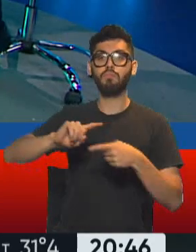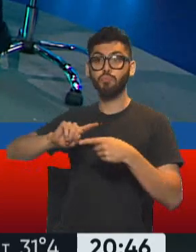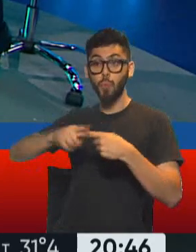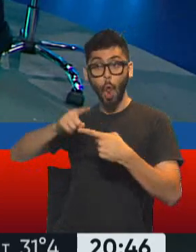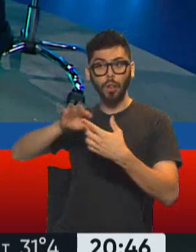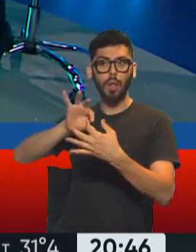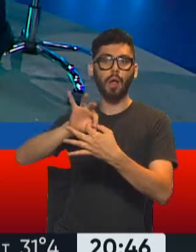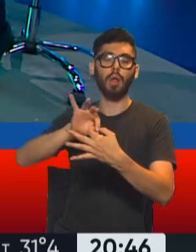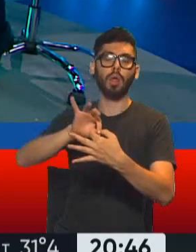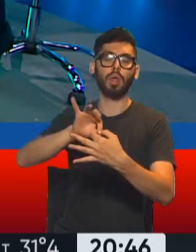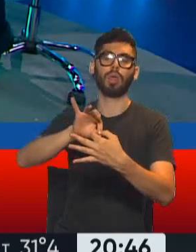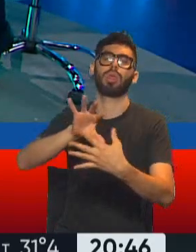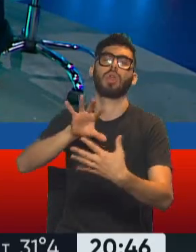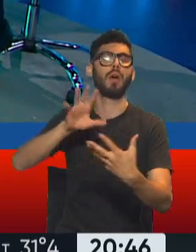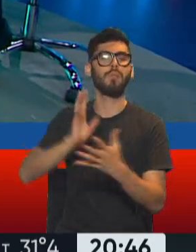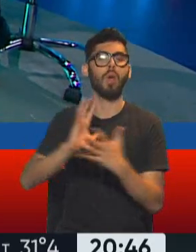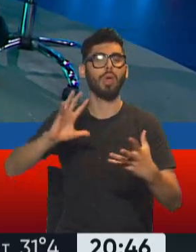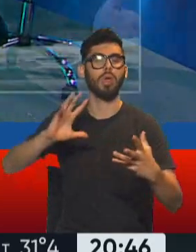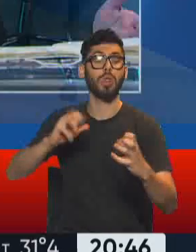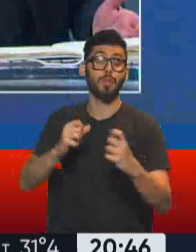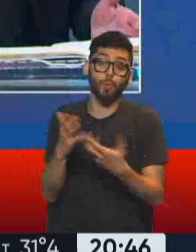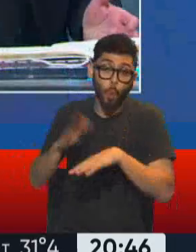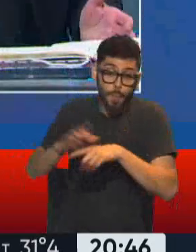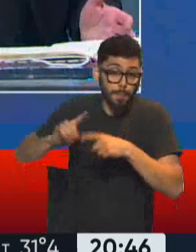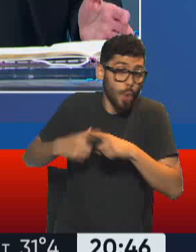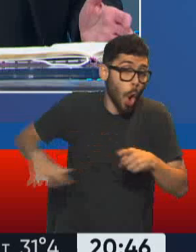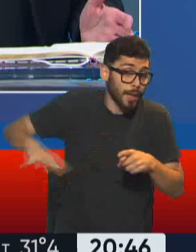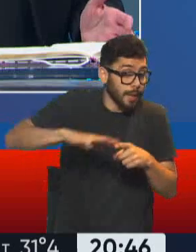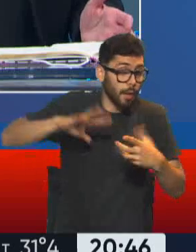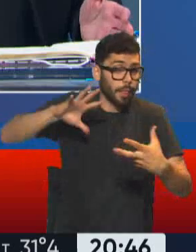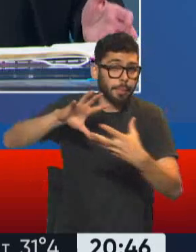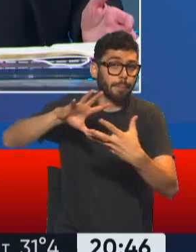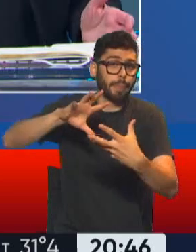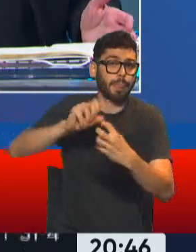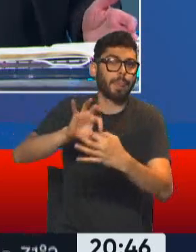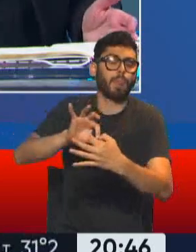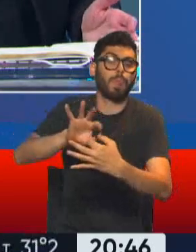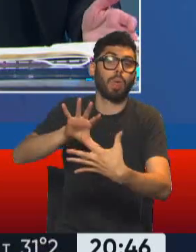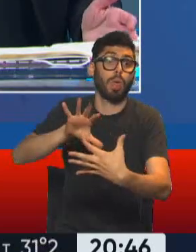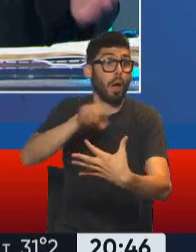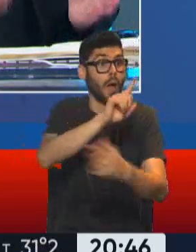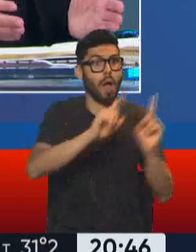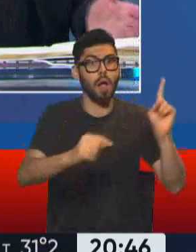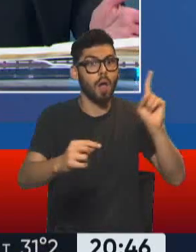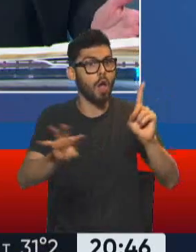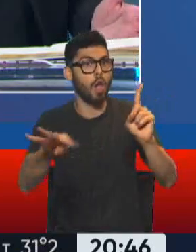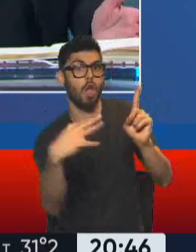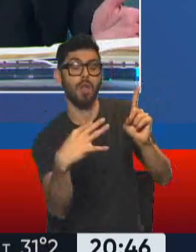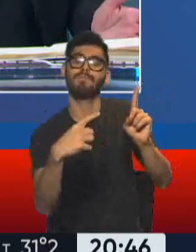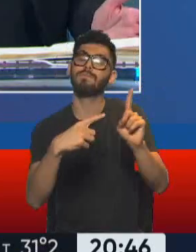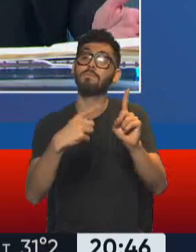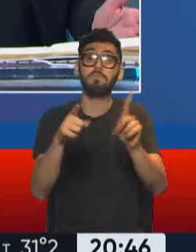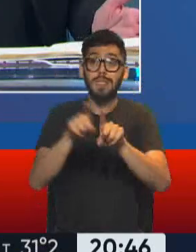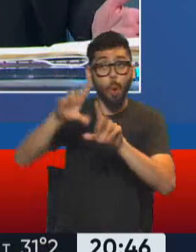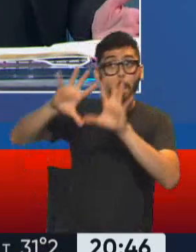que creo que es responsabilidad de todo el arco político y creo que es en base a eso a lo que crece tal como crece en las derechas en otras